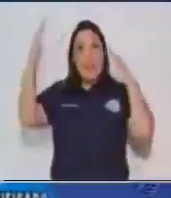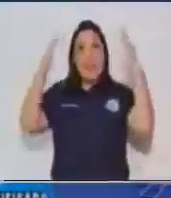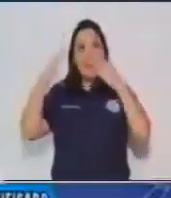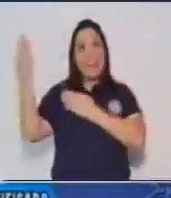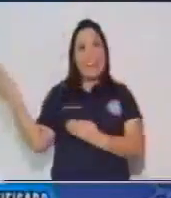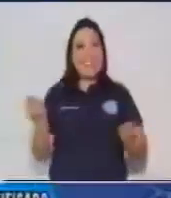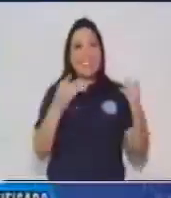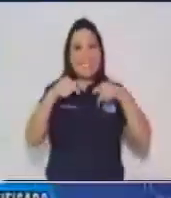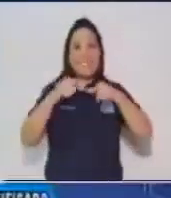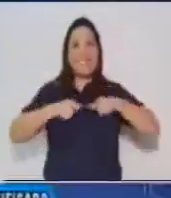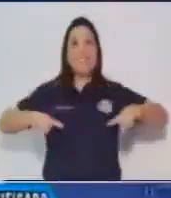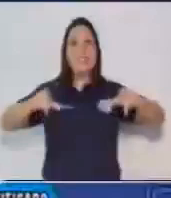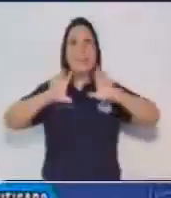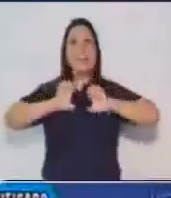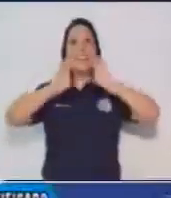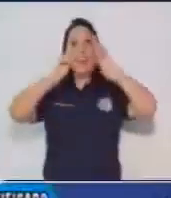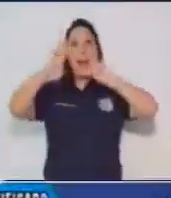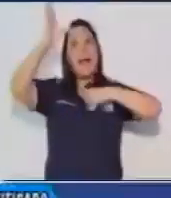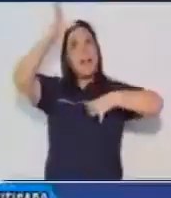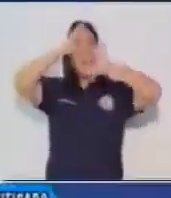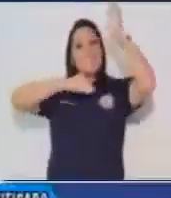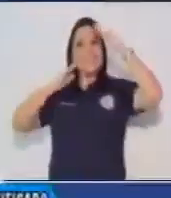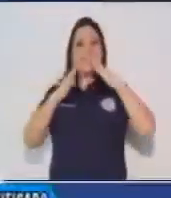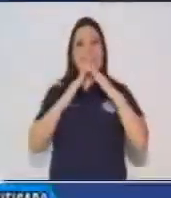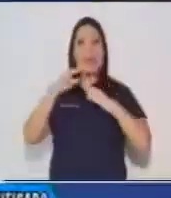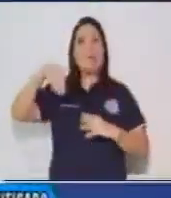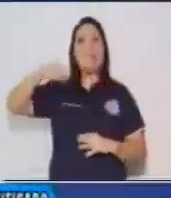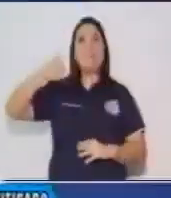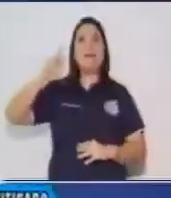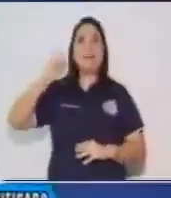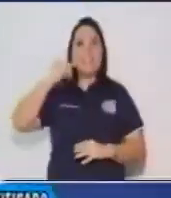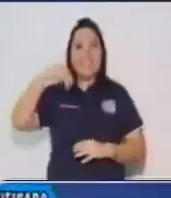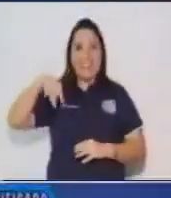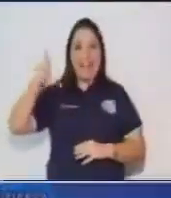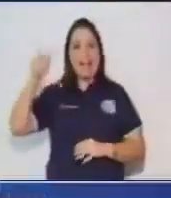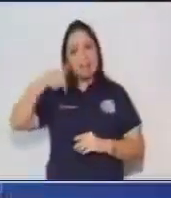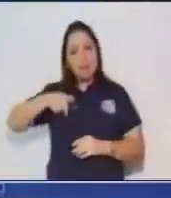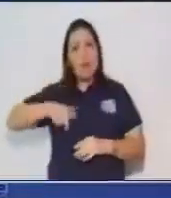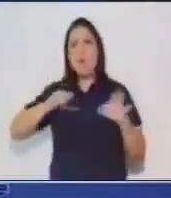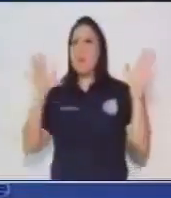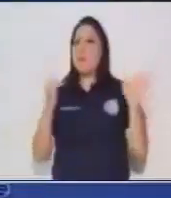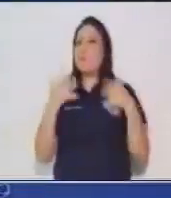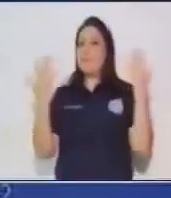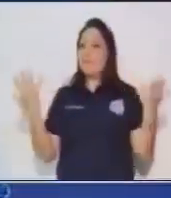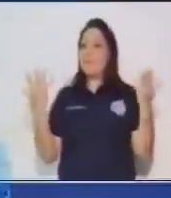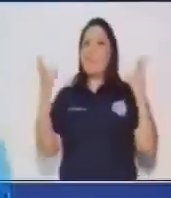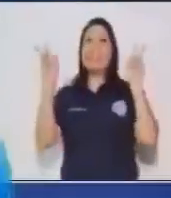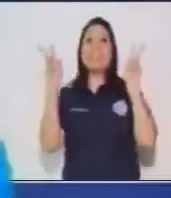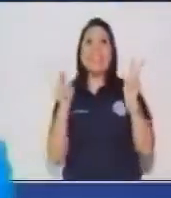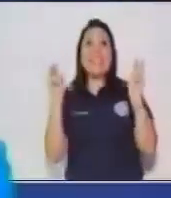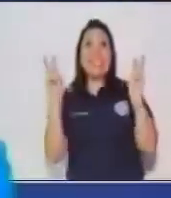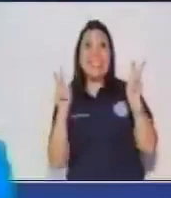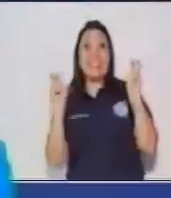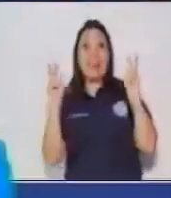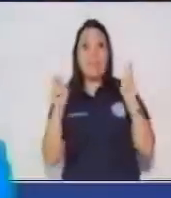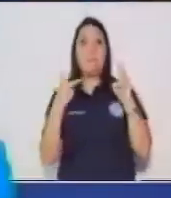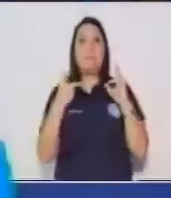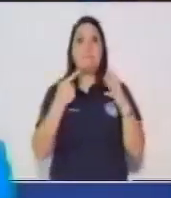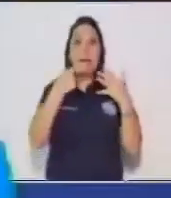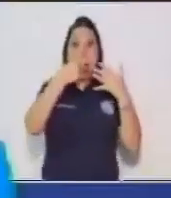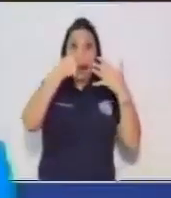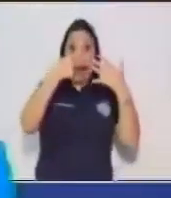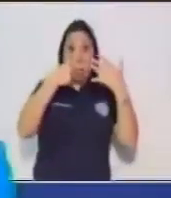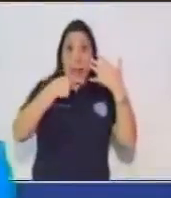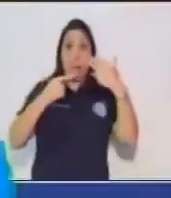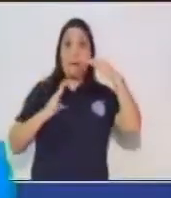Bienvenido a este espacio educativo Aprendo en Casa. Soy Marina Palala y en esta oportunidad desarrollaré el tema de elementos